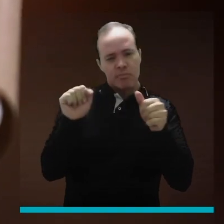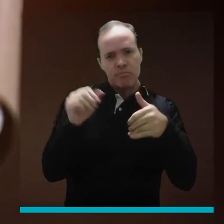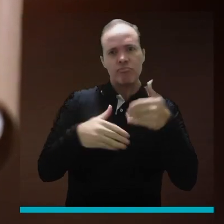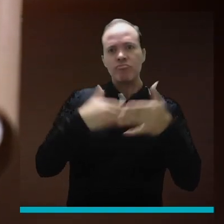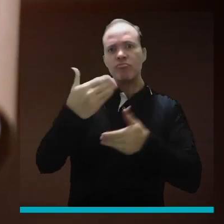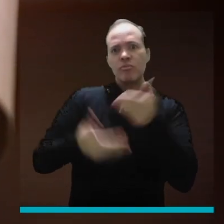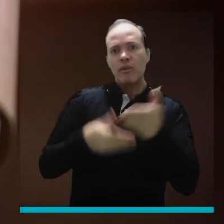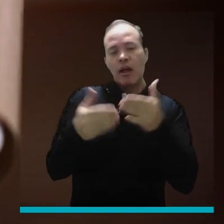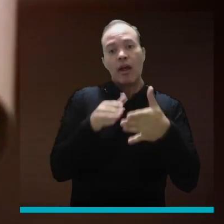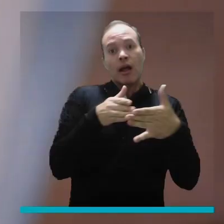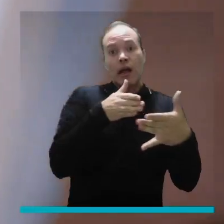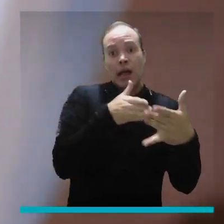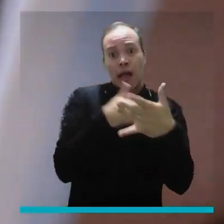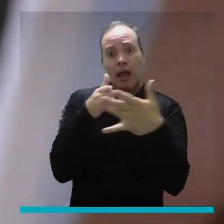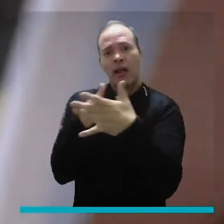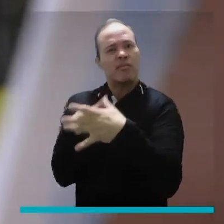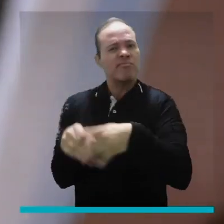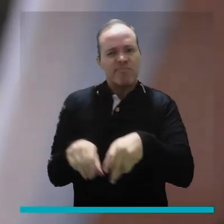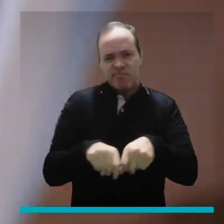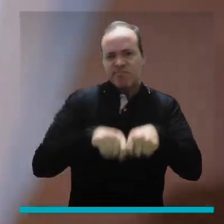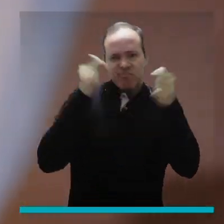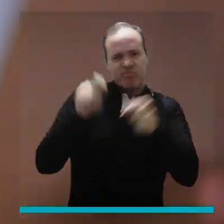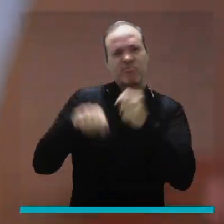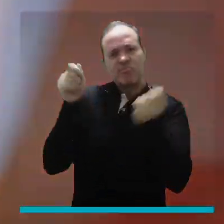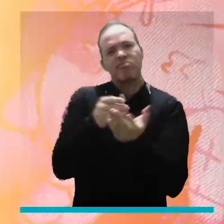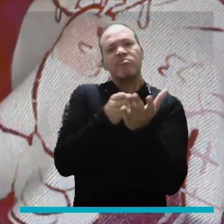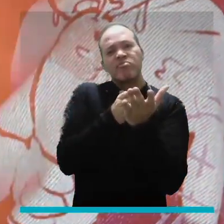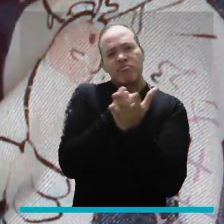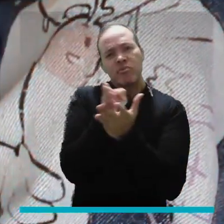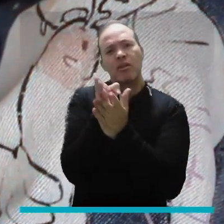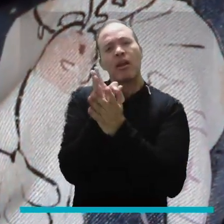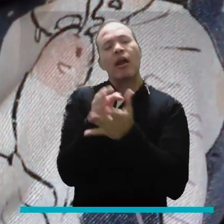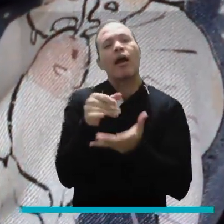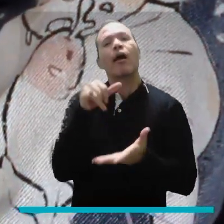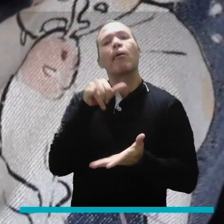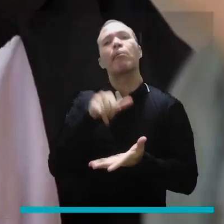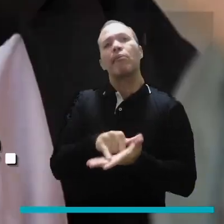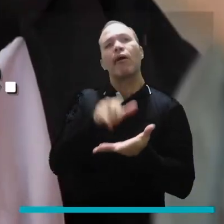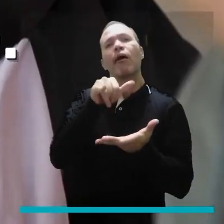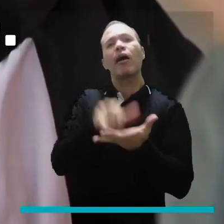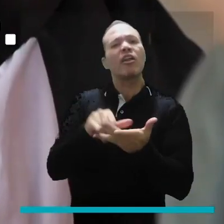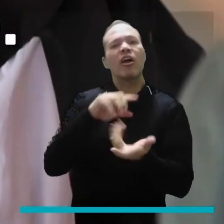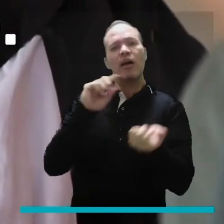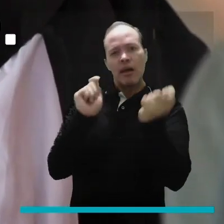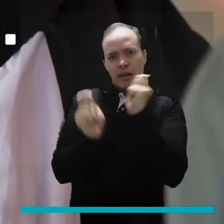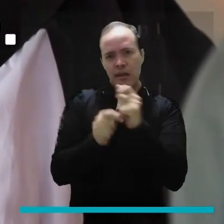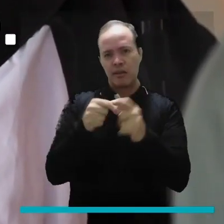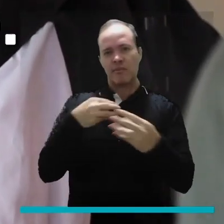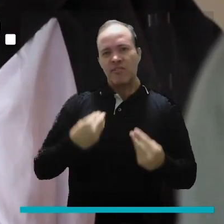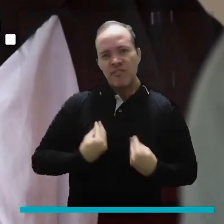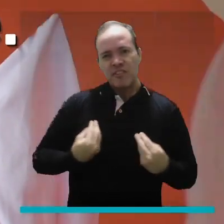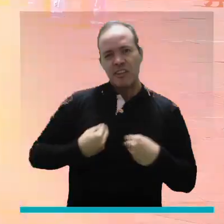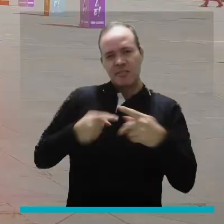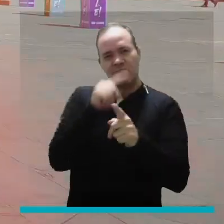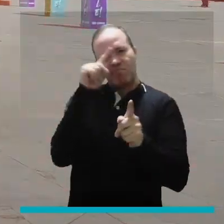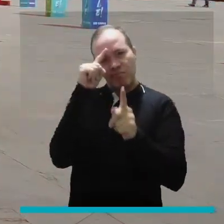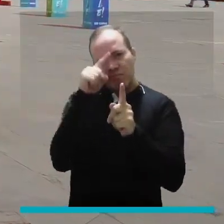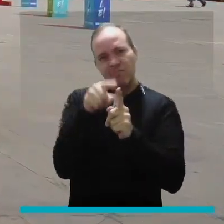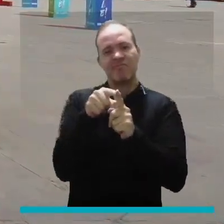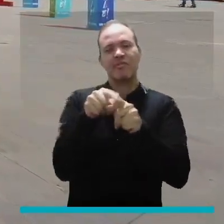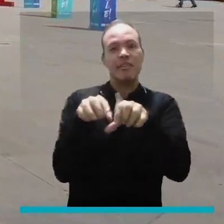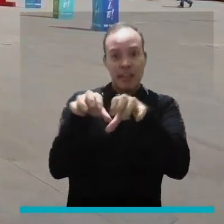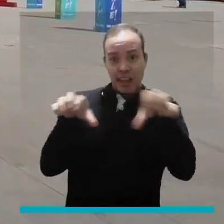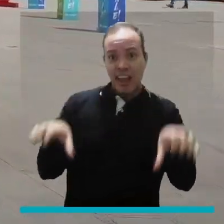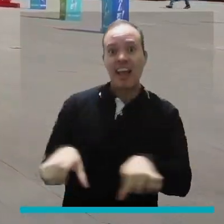quieres, lo puedes. Si te estorba, rompe el molde. Sal de la rutina, que vivir sea tu norte.